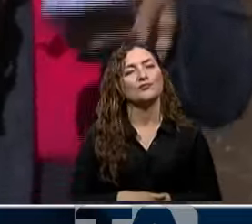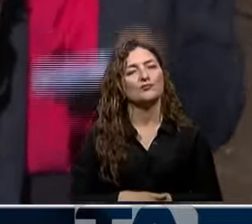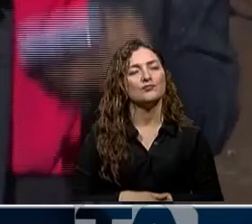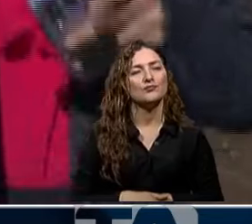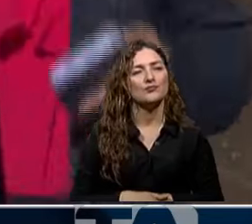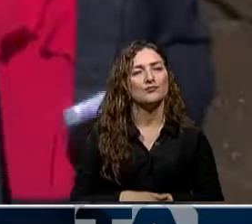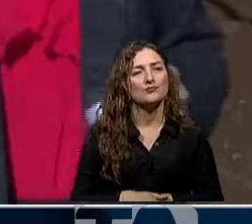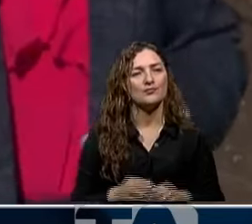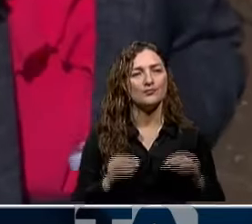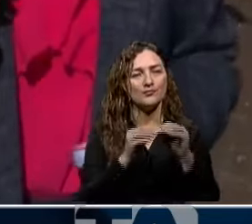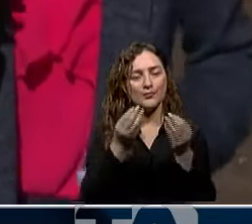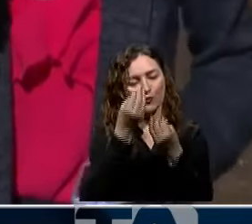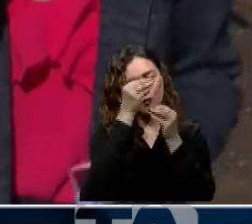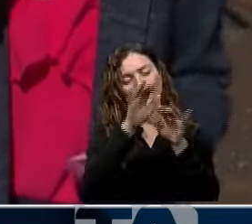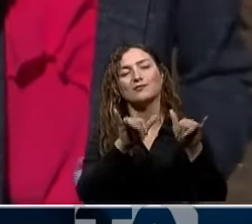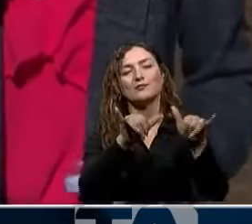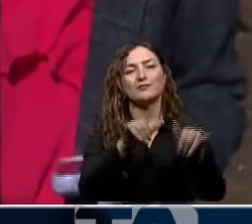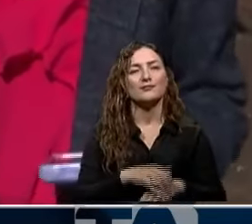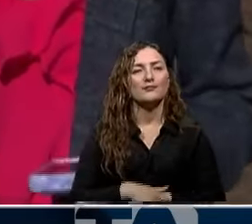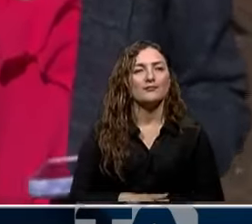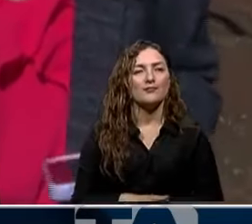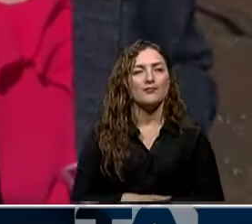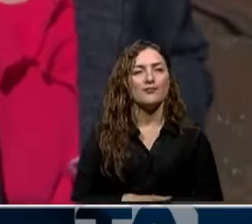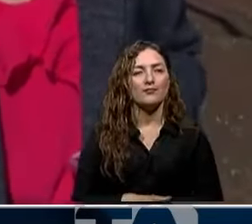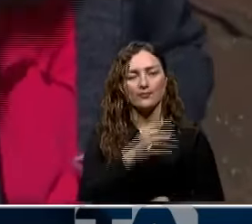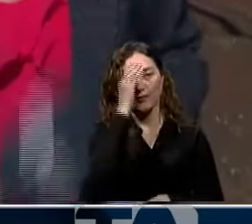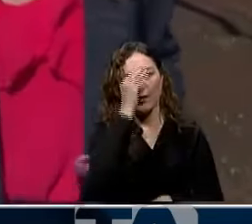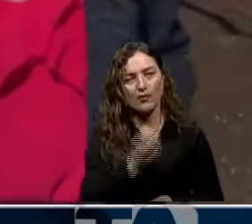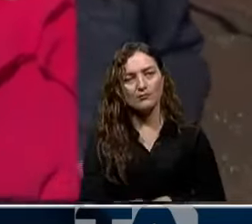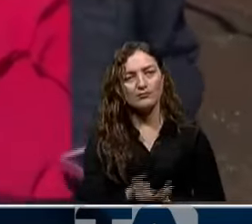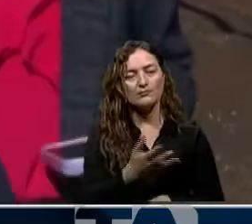tienen más información ahí en estudios, así que regreso con ustedes. Buen día. Muy buenos días.